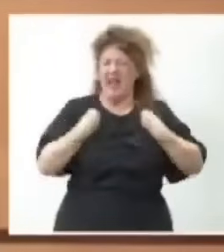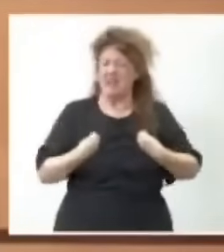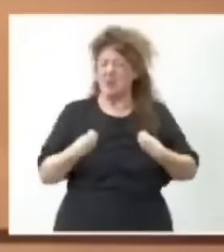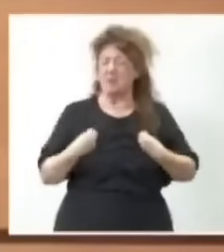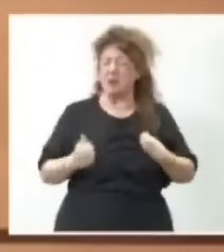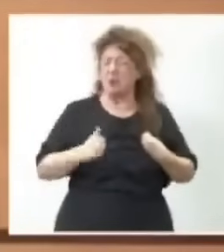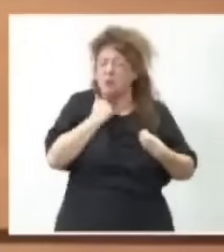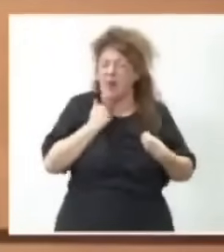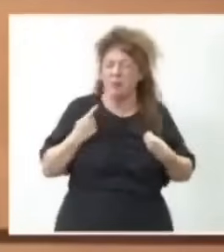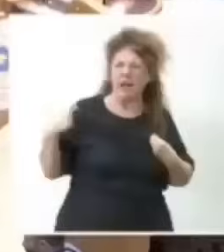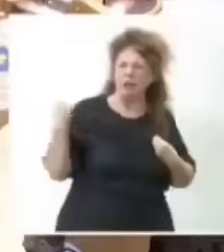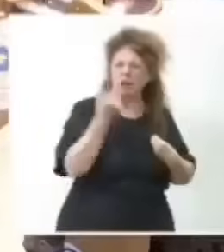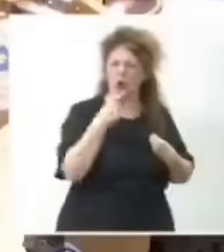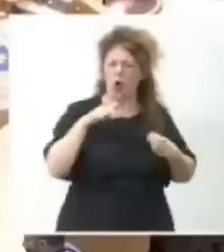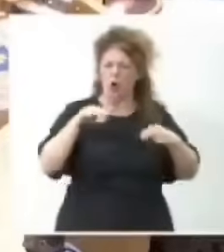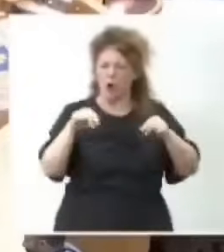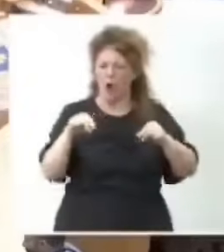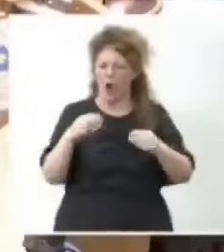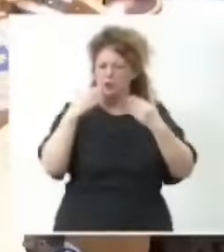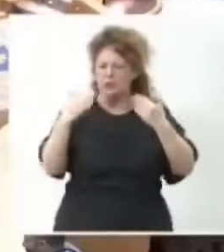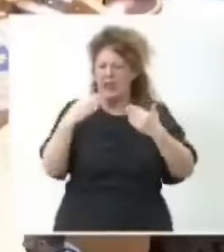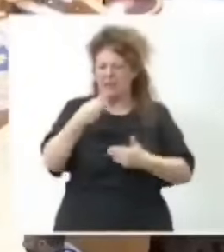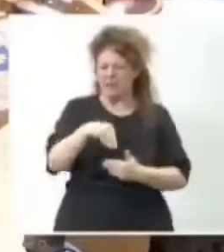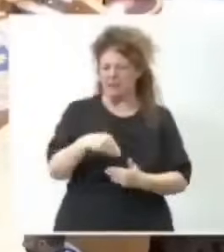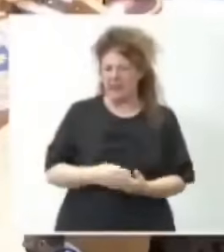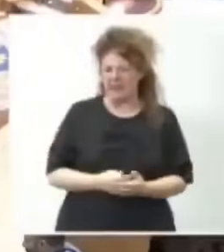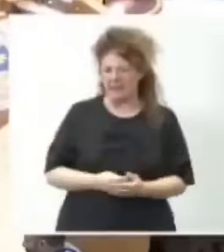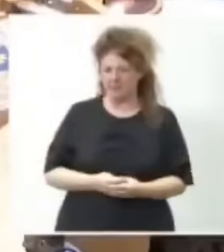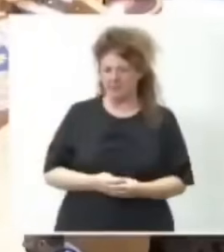para los riojanos. Gracias, presidente.